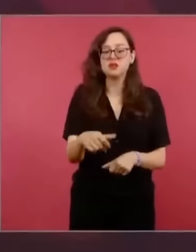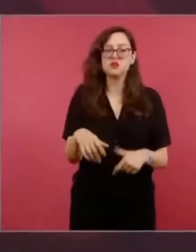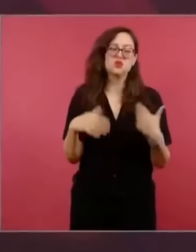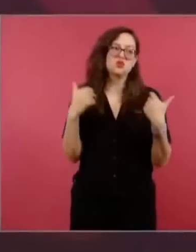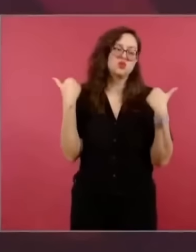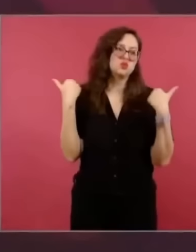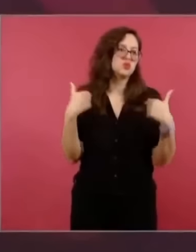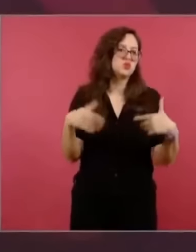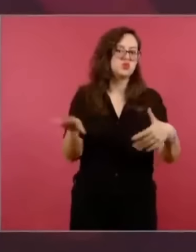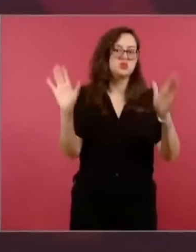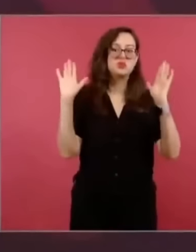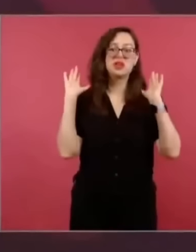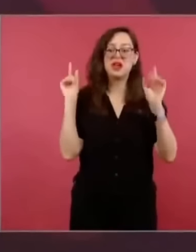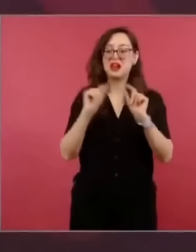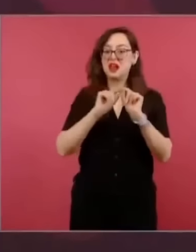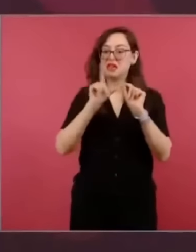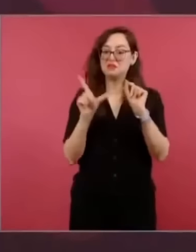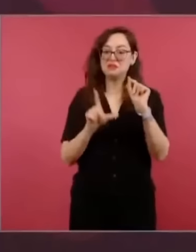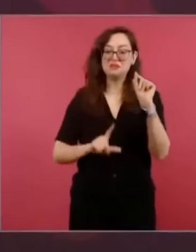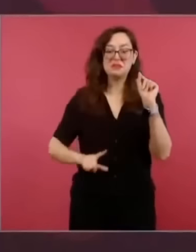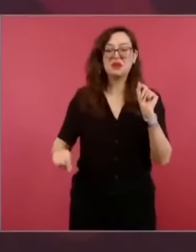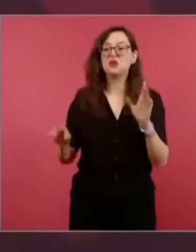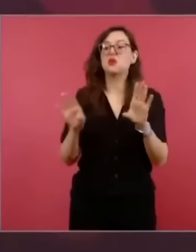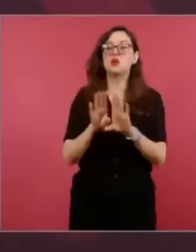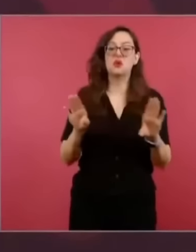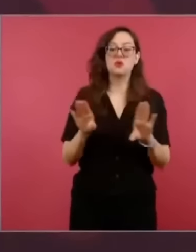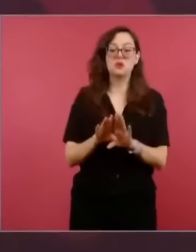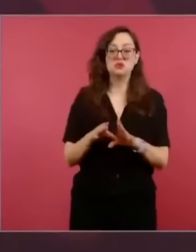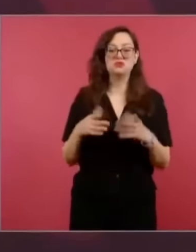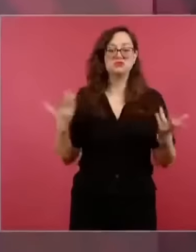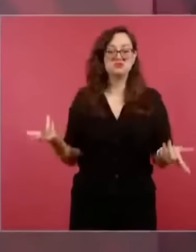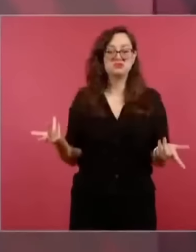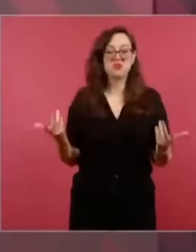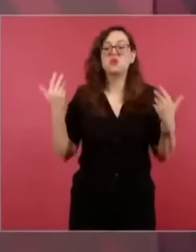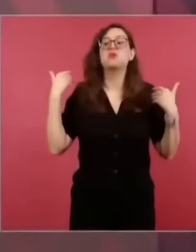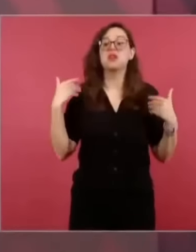estaríamos Cómo estaría la mayoría de los